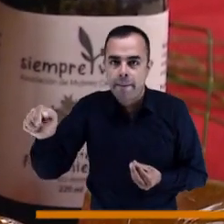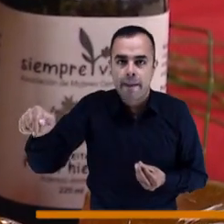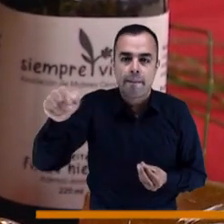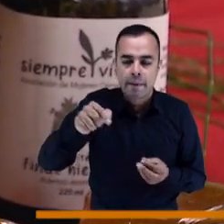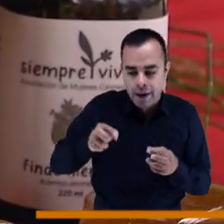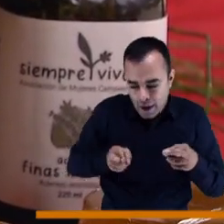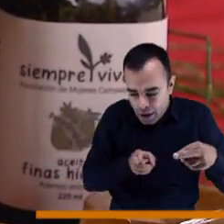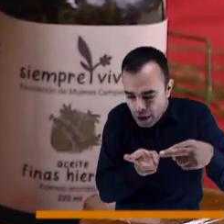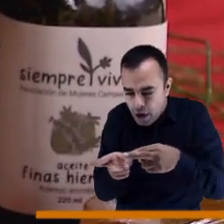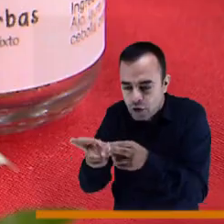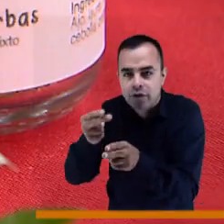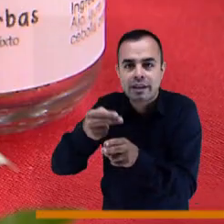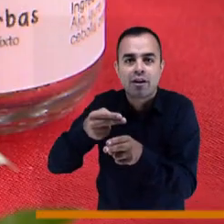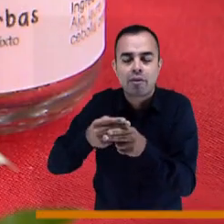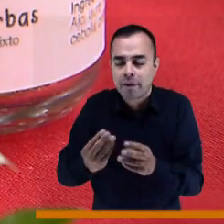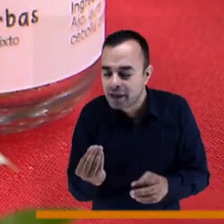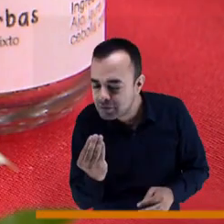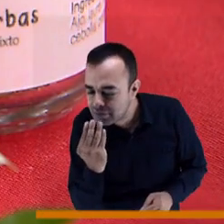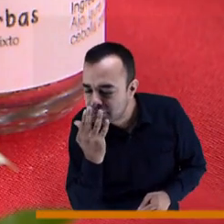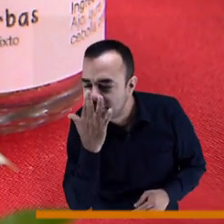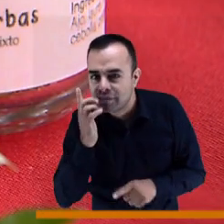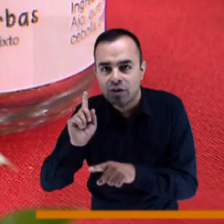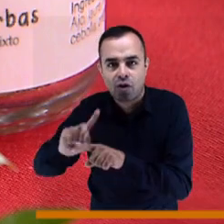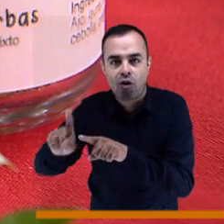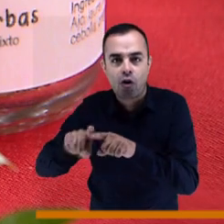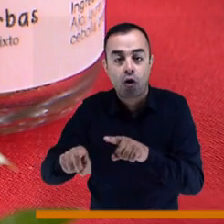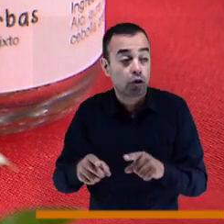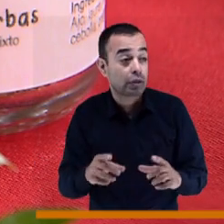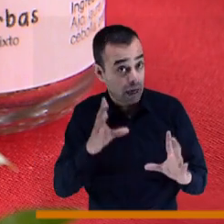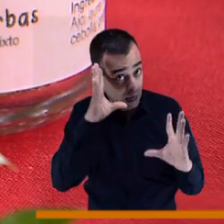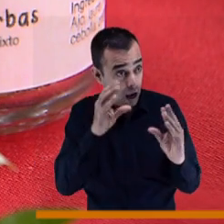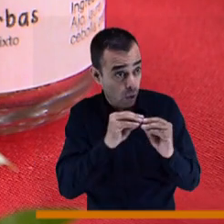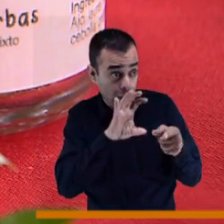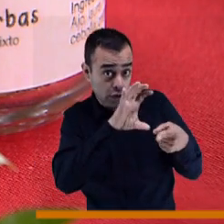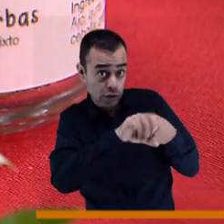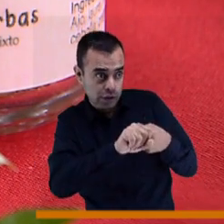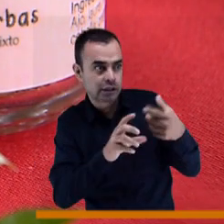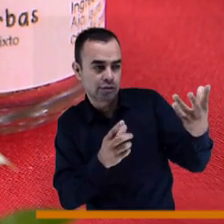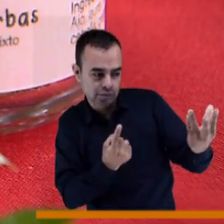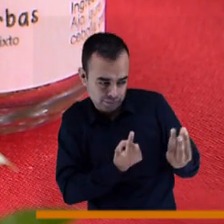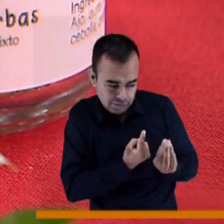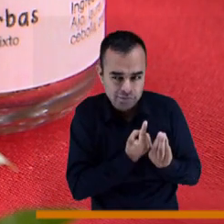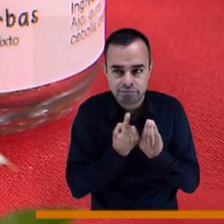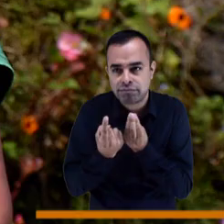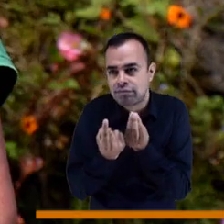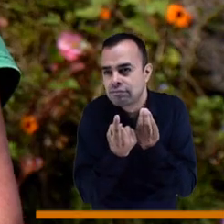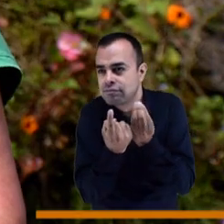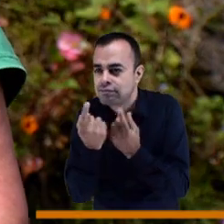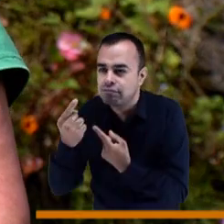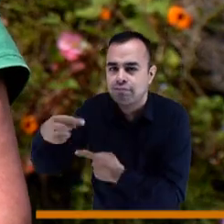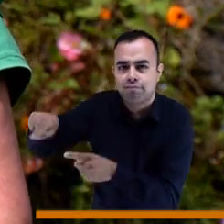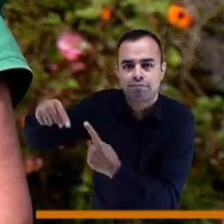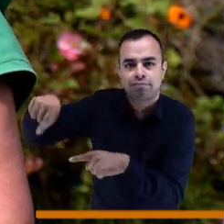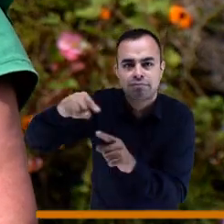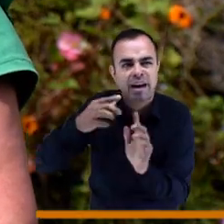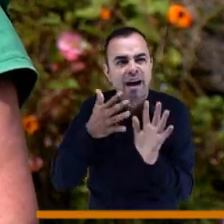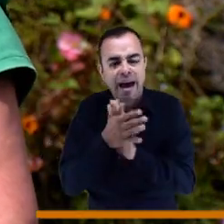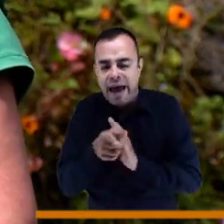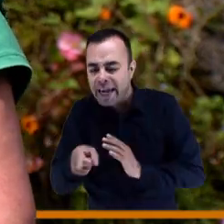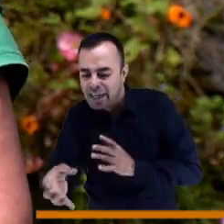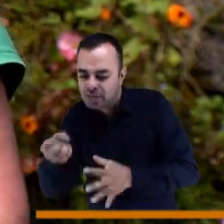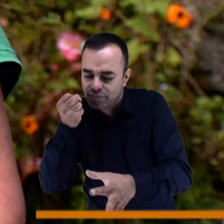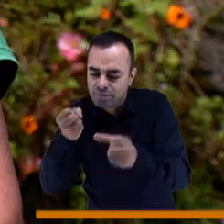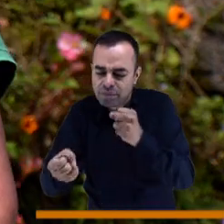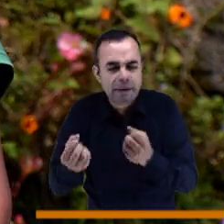muy famosa la ruta de las aromáticas, donde recibimos grupos y les hacemos todo el recorrido y les damos el conocimiento de